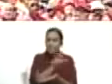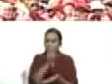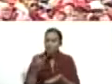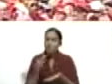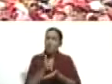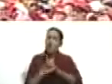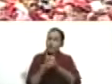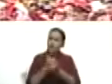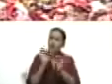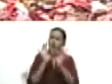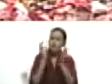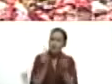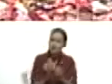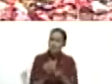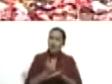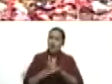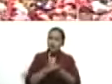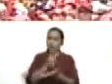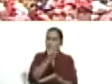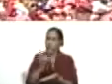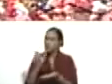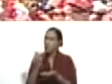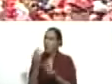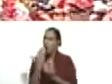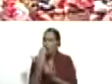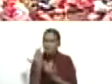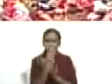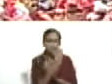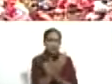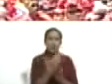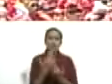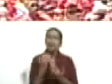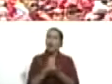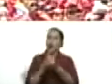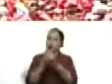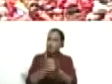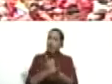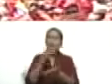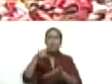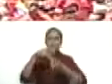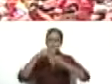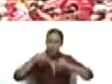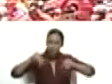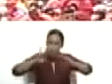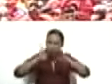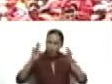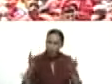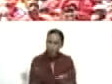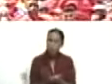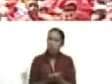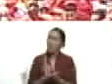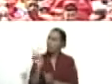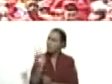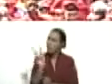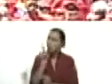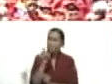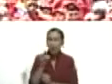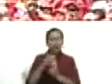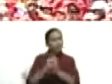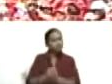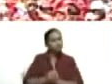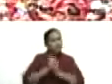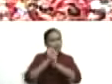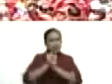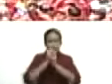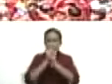el vecino, la vecina. Y a la acción por la madre patria, Venezuela. La matria,